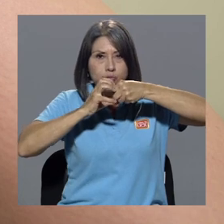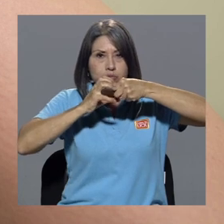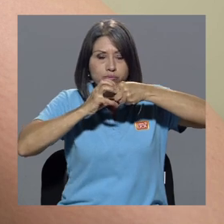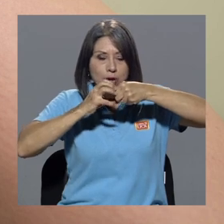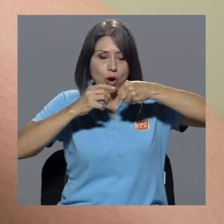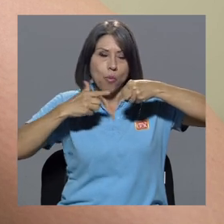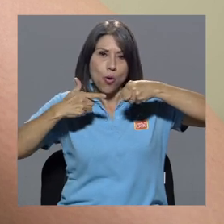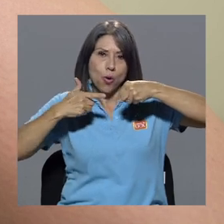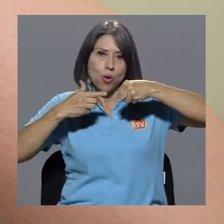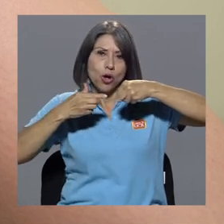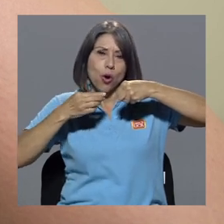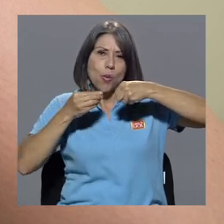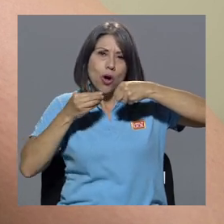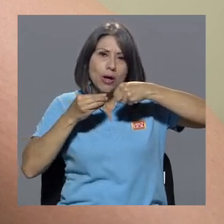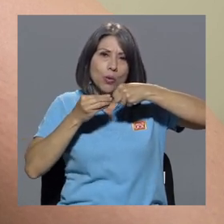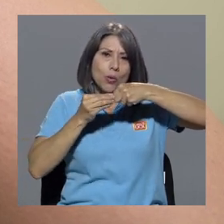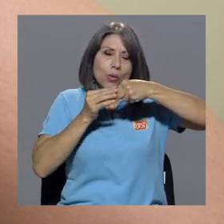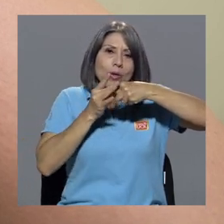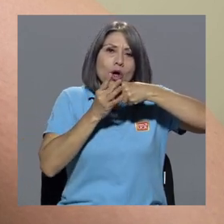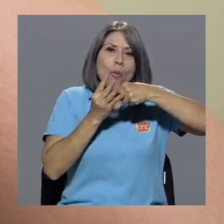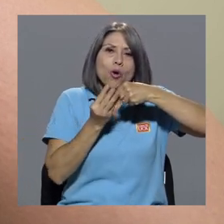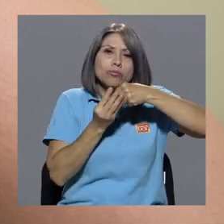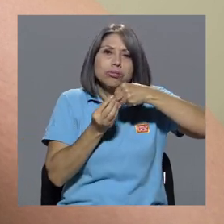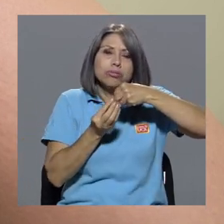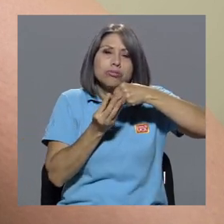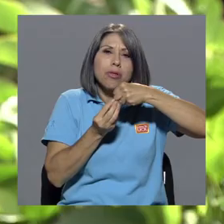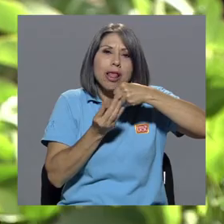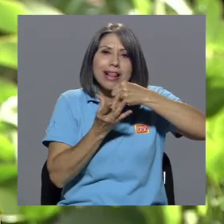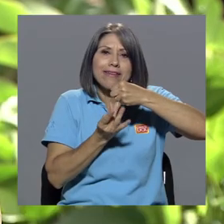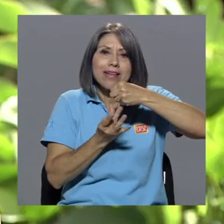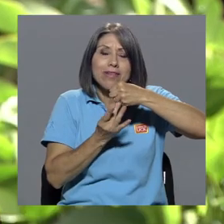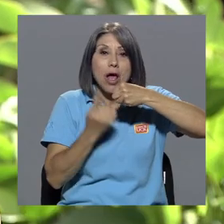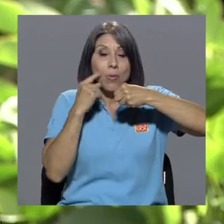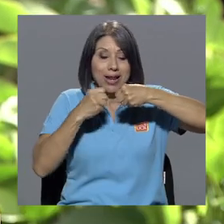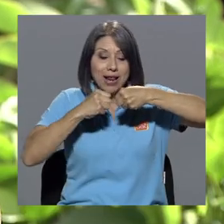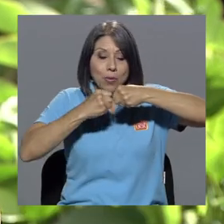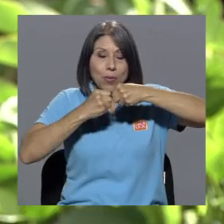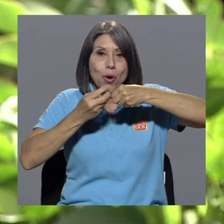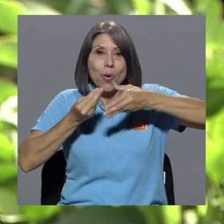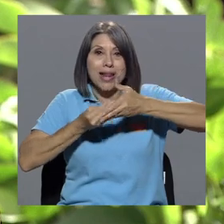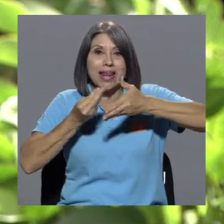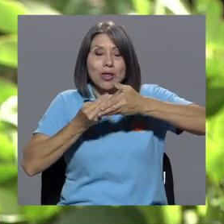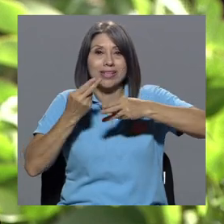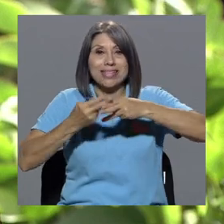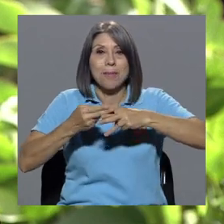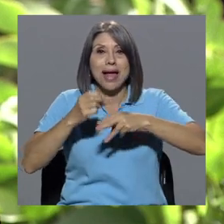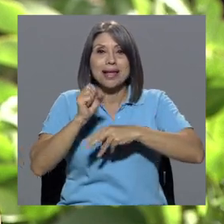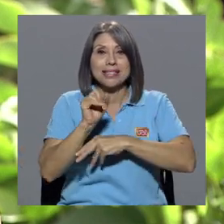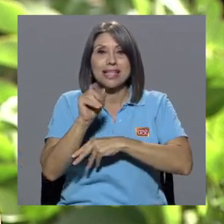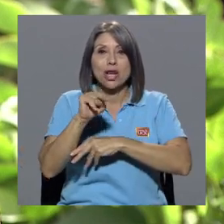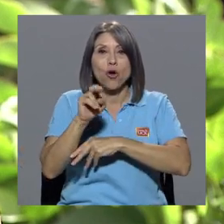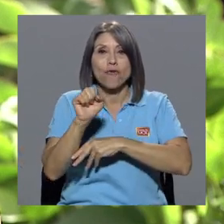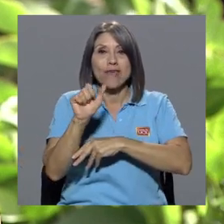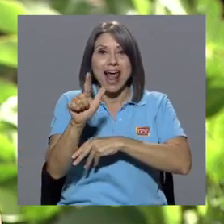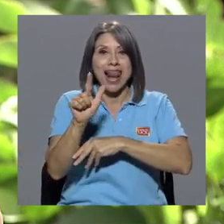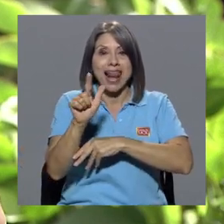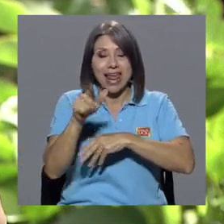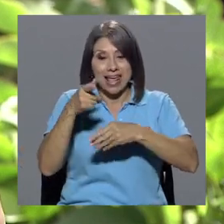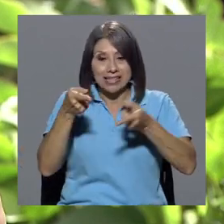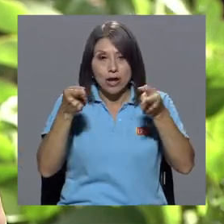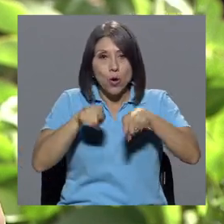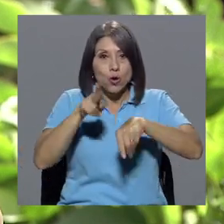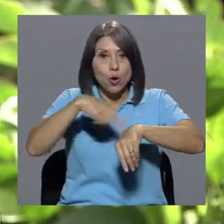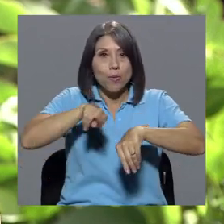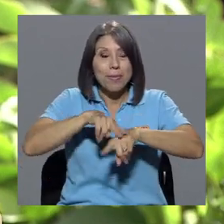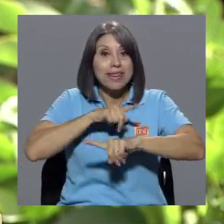sustancias que son lubricantes para la articulación, porque en la articulación hay un líquido que se llama líquido sinovial, que normalmente se produce, pero que va